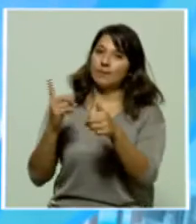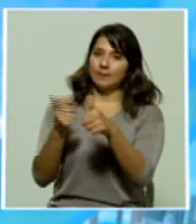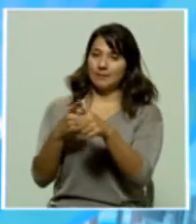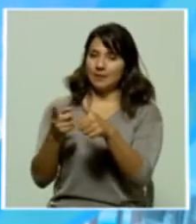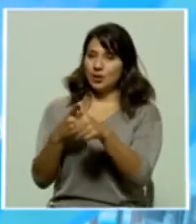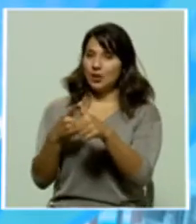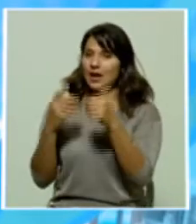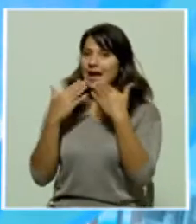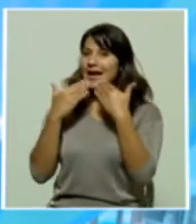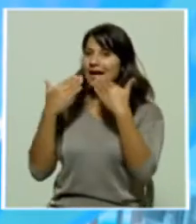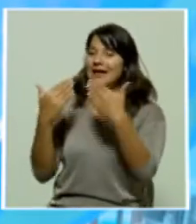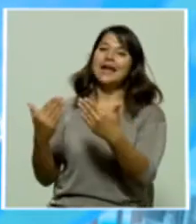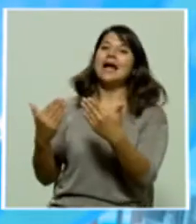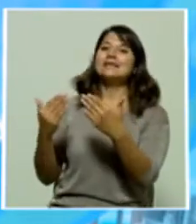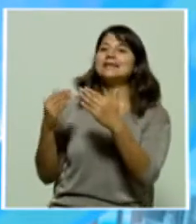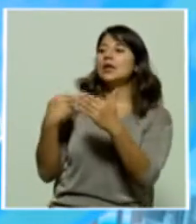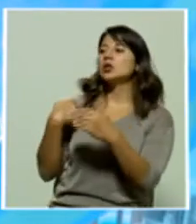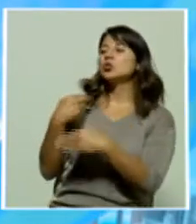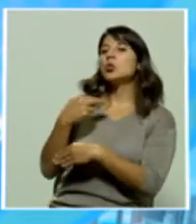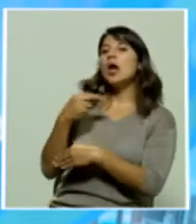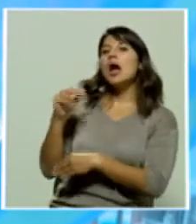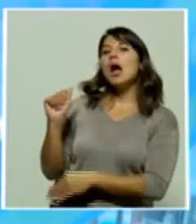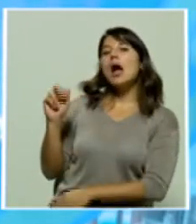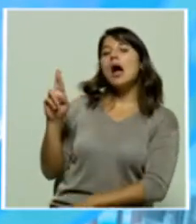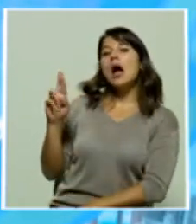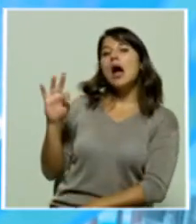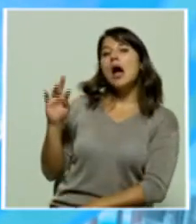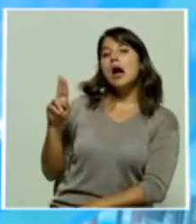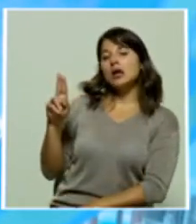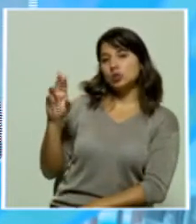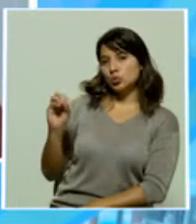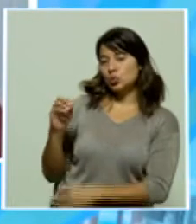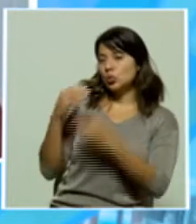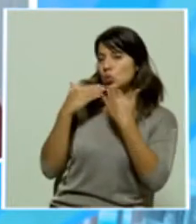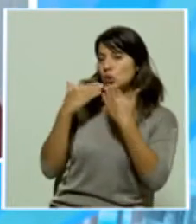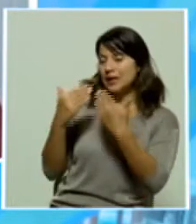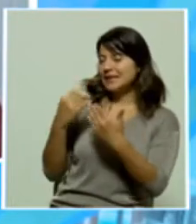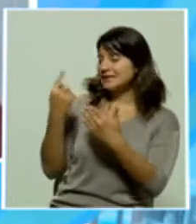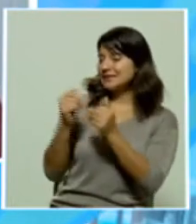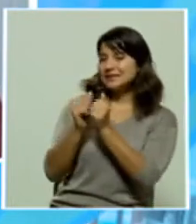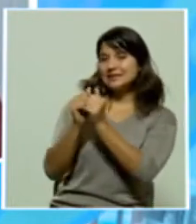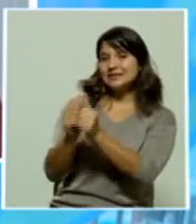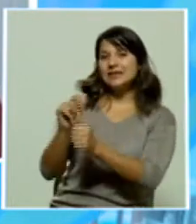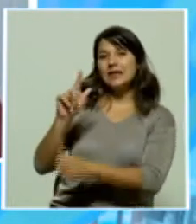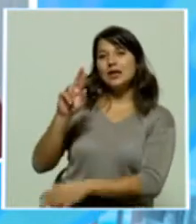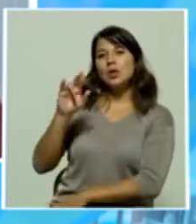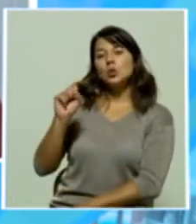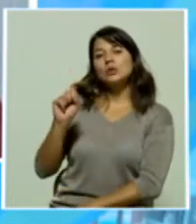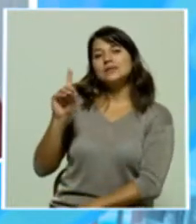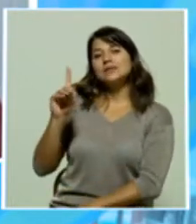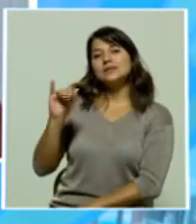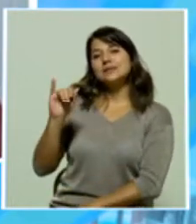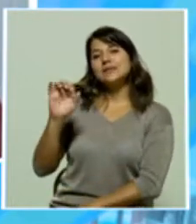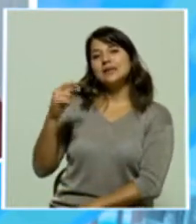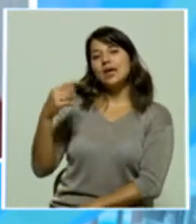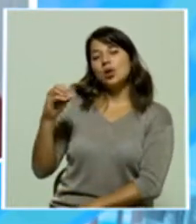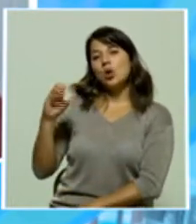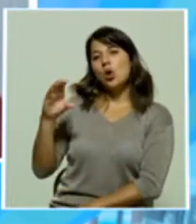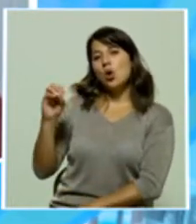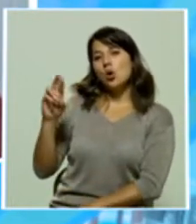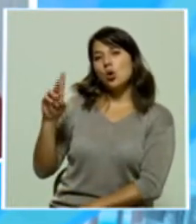nada, agradecer al crew, ¿verdad? Que estuvo siempre ahí, y agradecer a Luis Diego Cordero, que fue